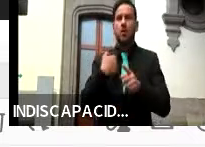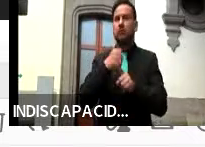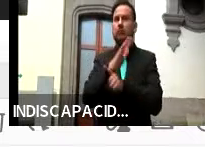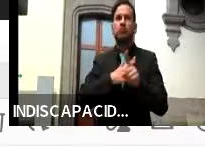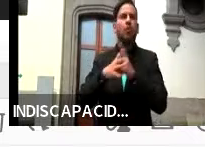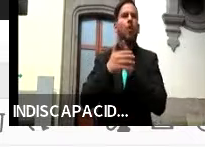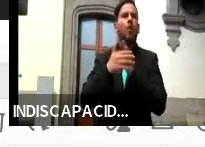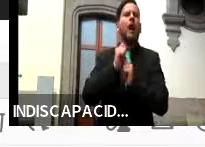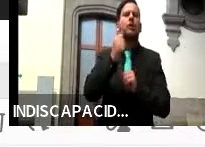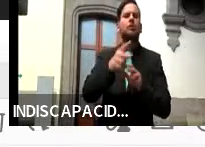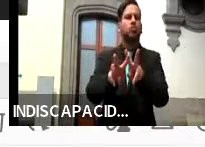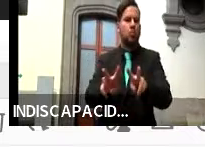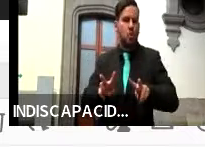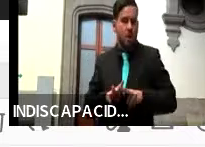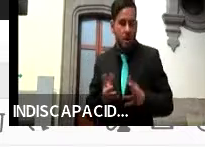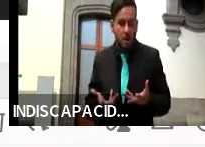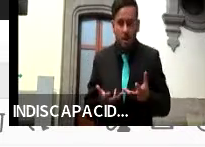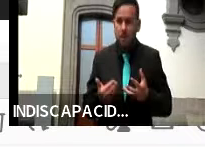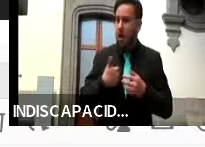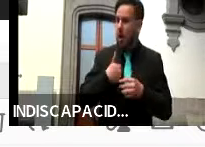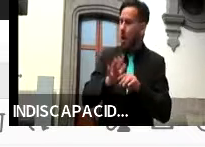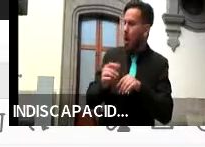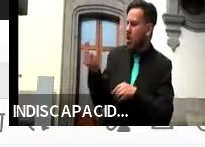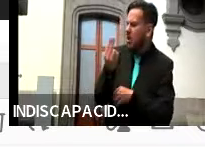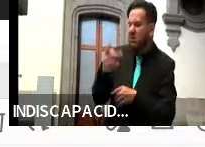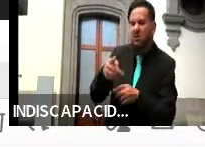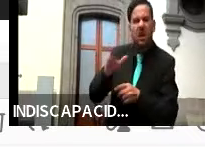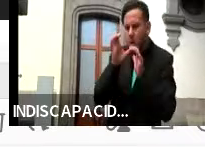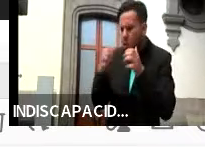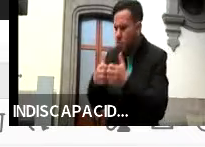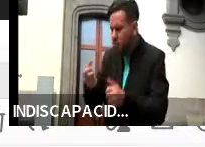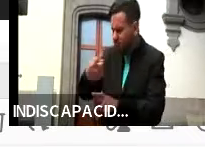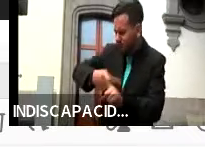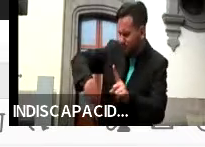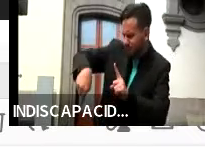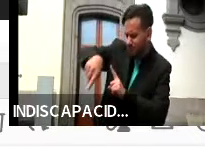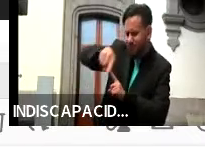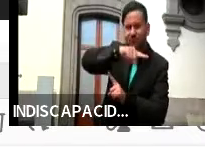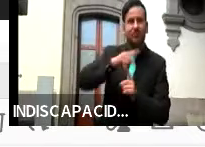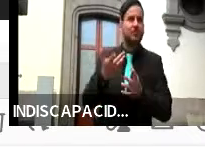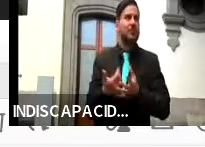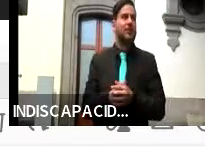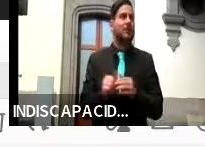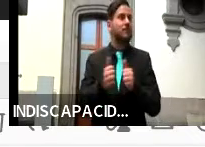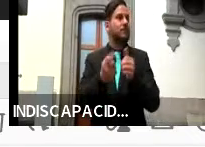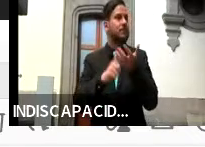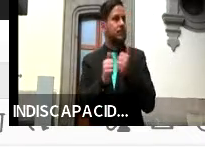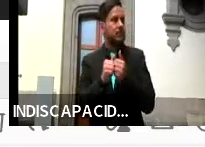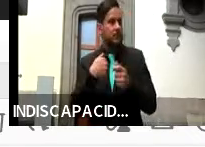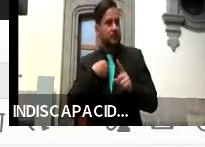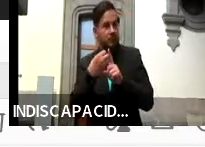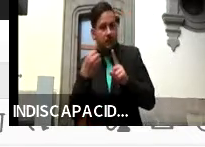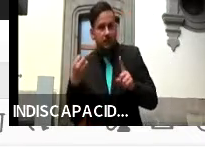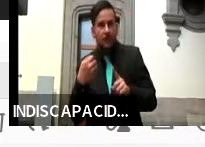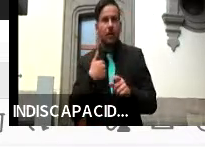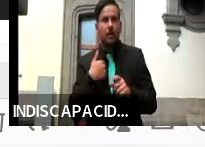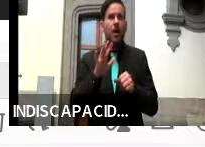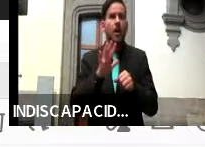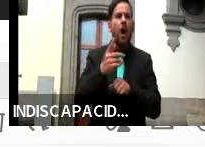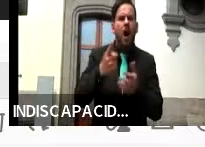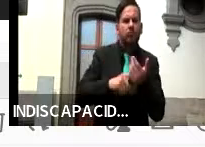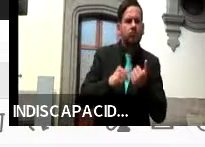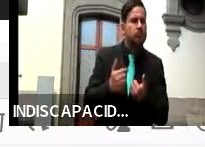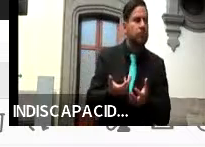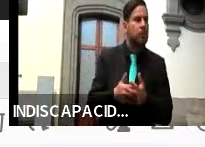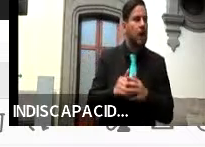vulnerabilidad, organizaciones comunitarias, organizaciones de base, hablamos también de organizaciones sindicales, de grupos profesionales,